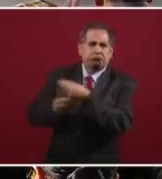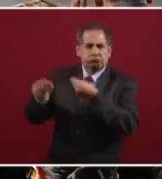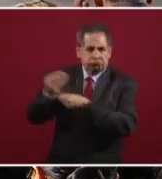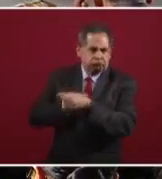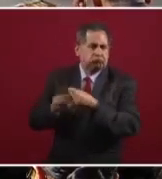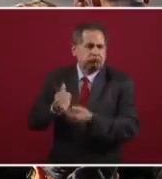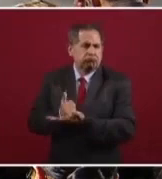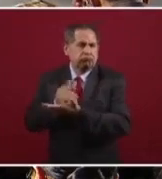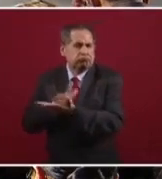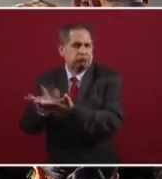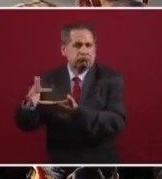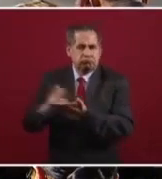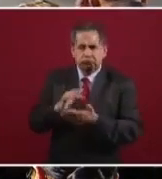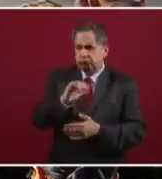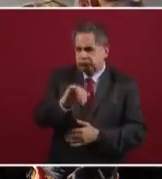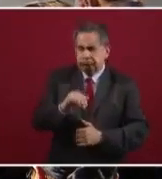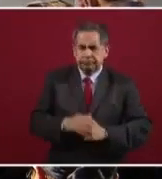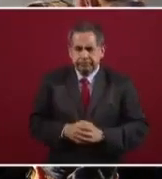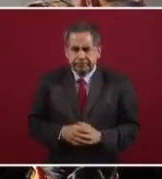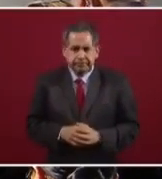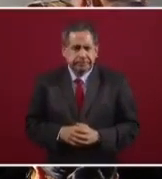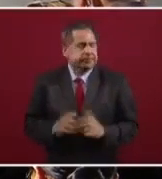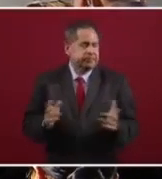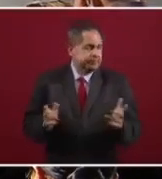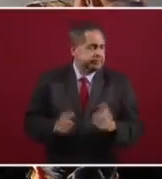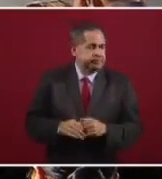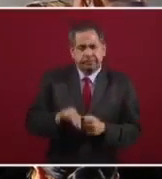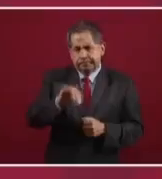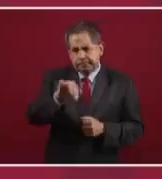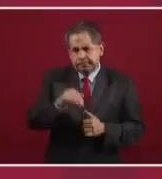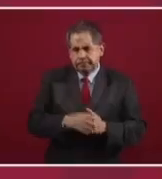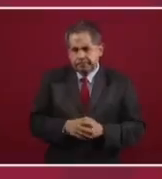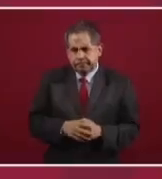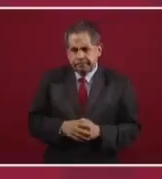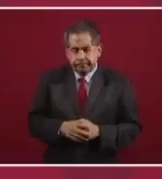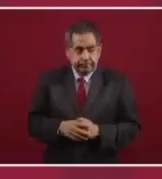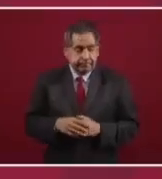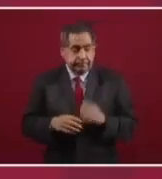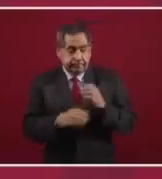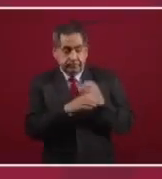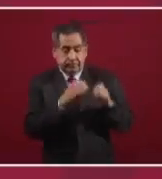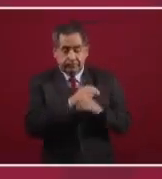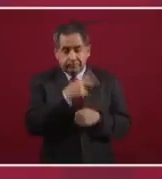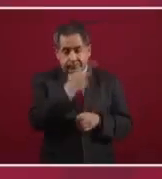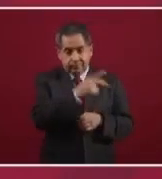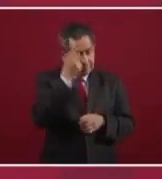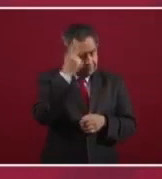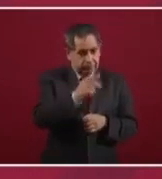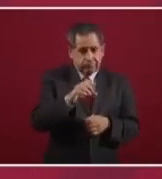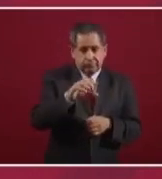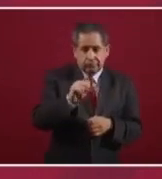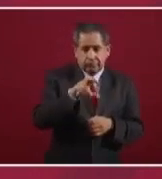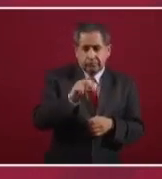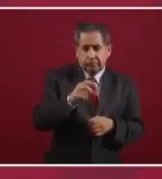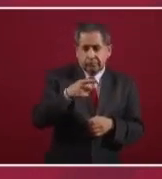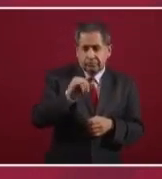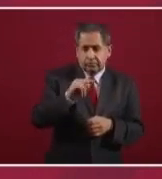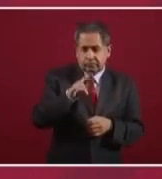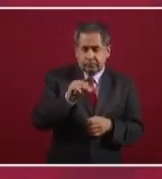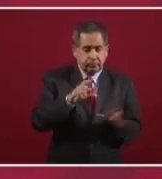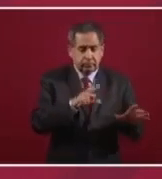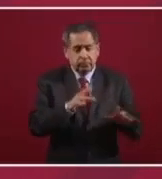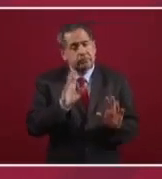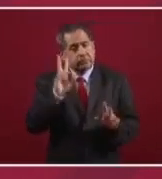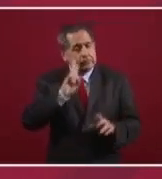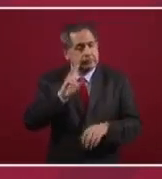nuestra. Sí, en todos estos bienes se va a procurar que se